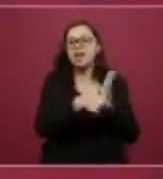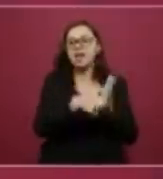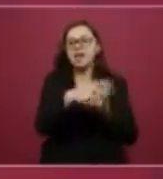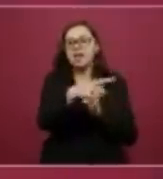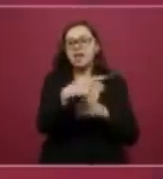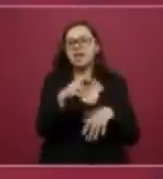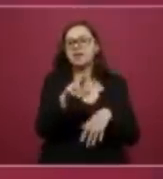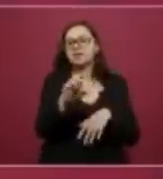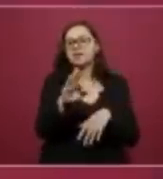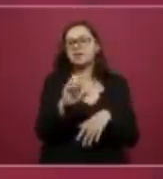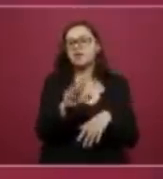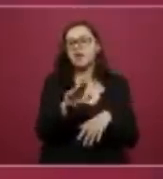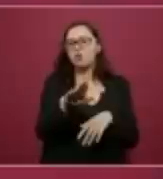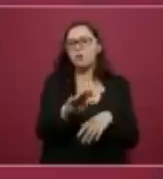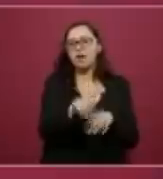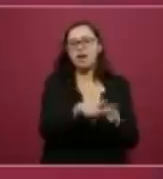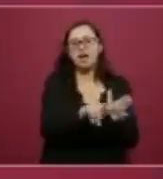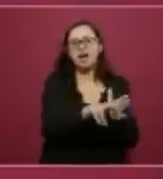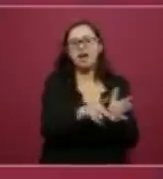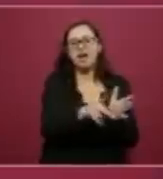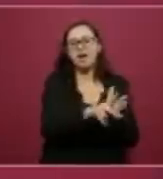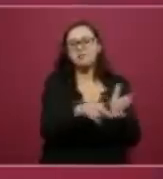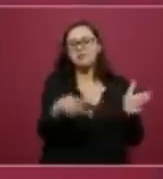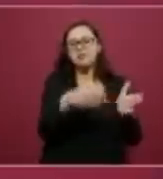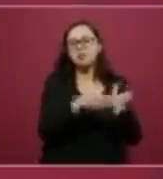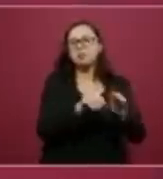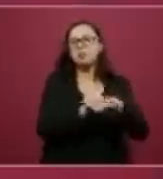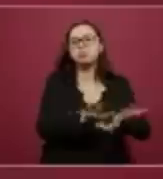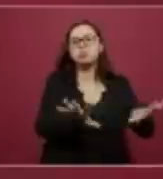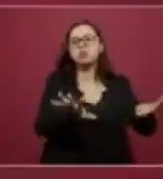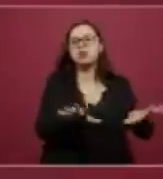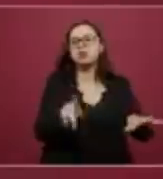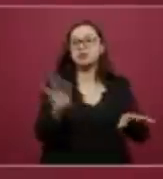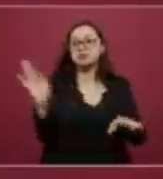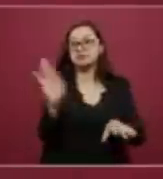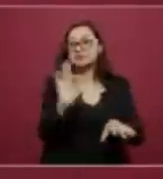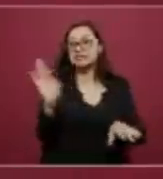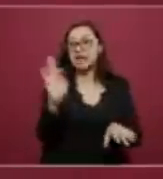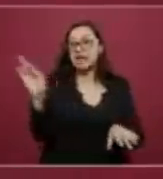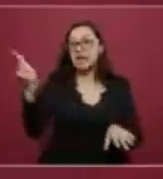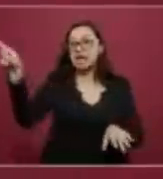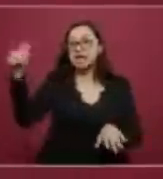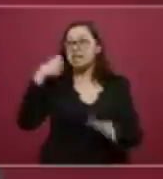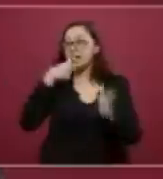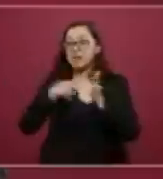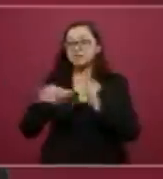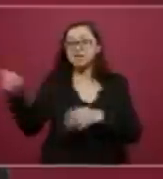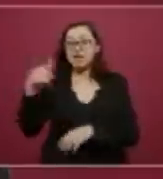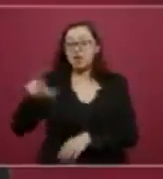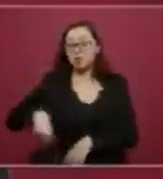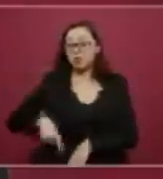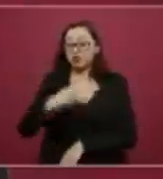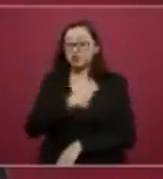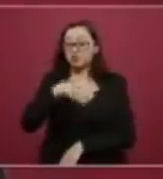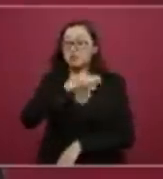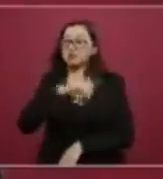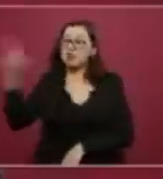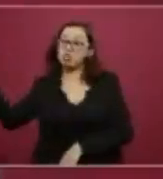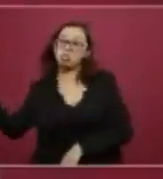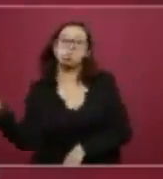¿Cómo queda? No el Reforma, porque al final de cuentas es el medio